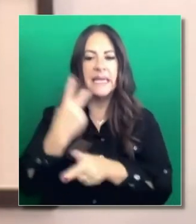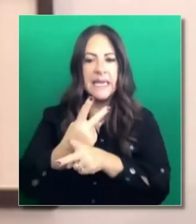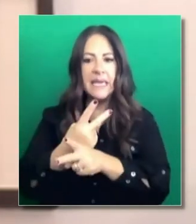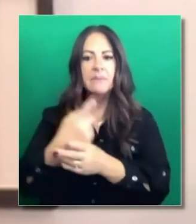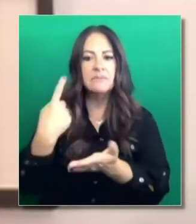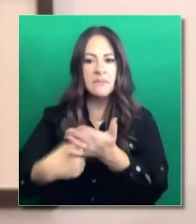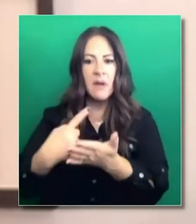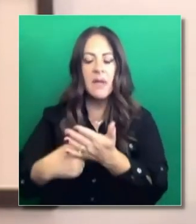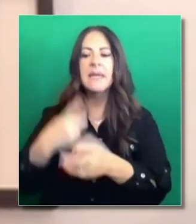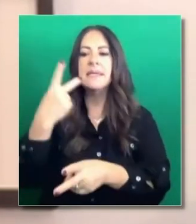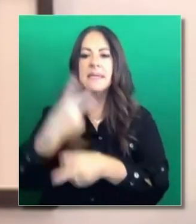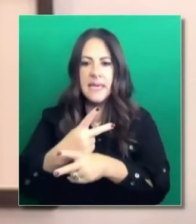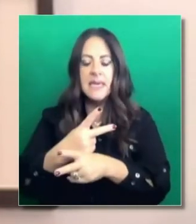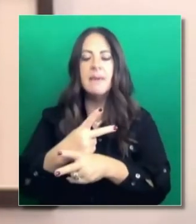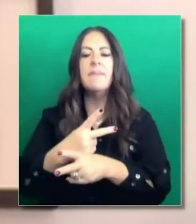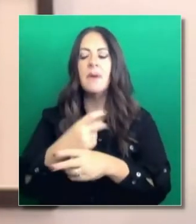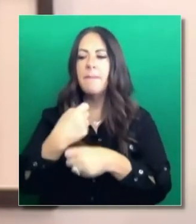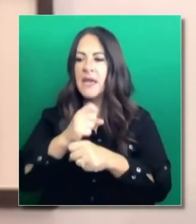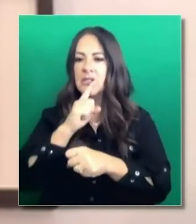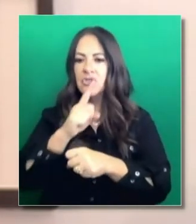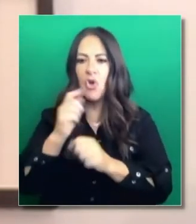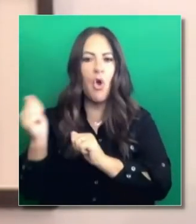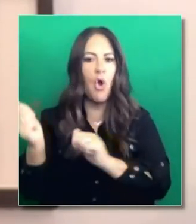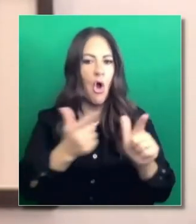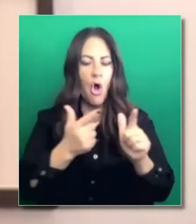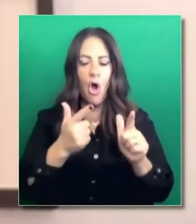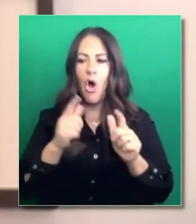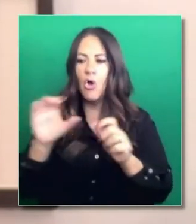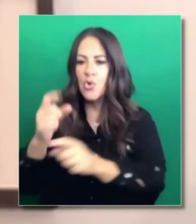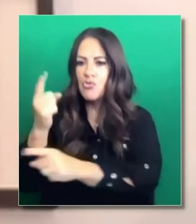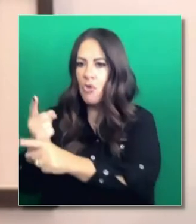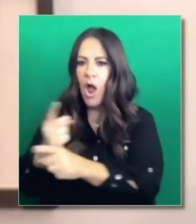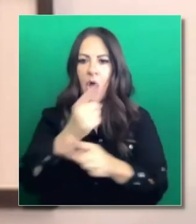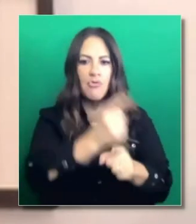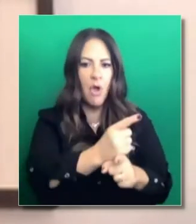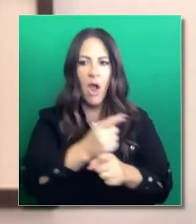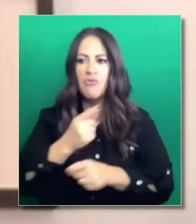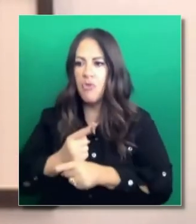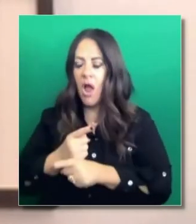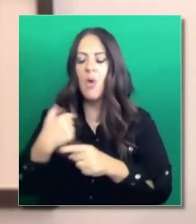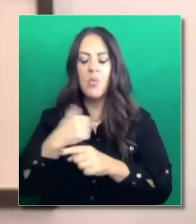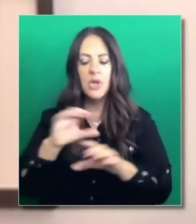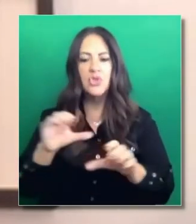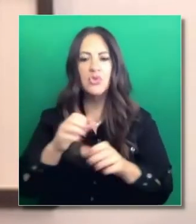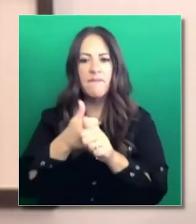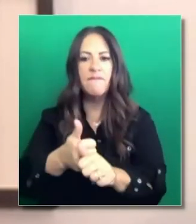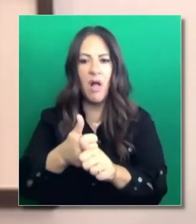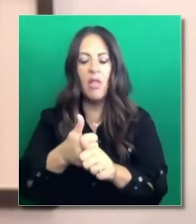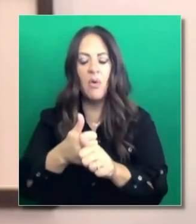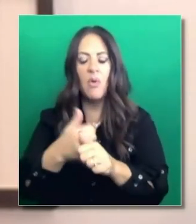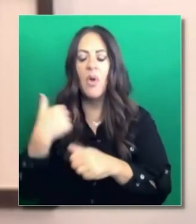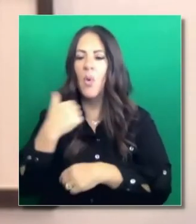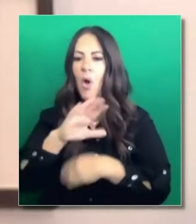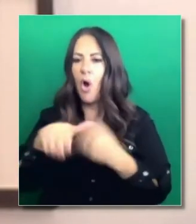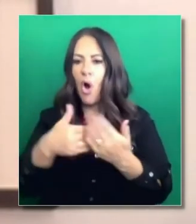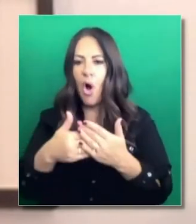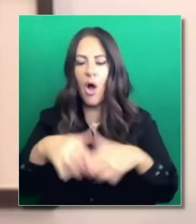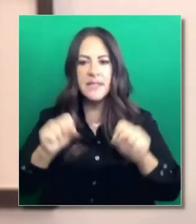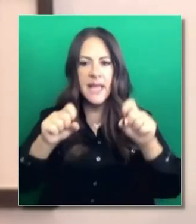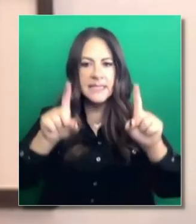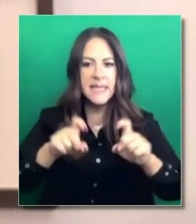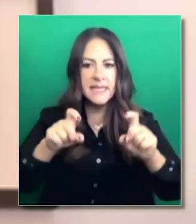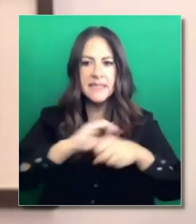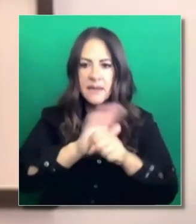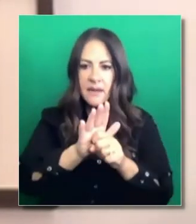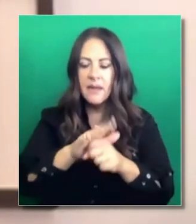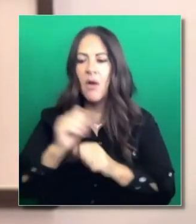los detalles, para asegurarnos de que todo mundo está haciendo lo adecuado, que todo mundo está sometiéndose a pruebas de COVID,